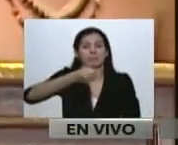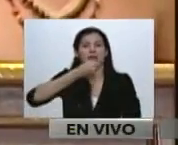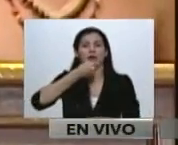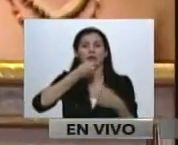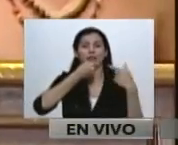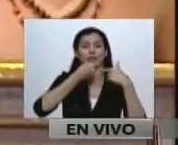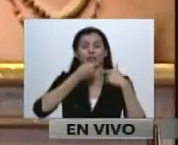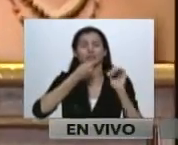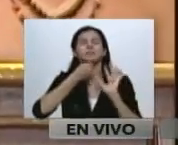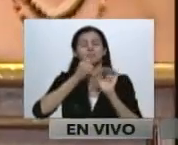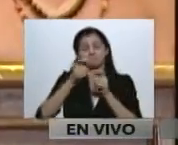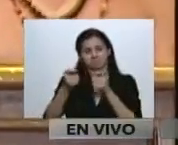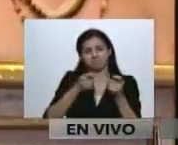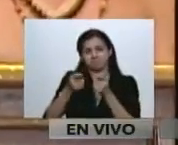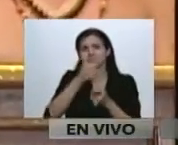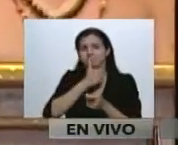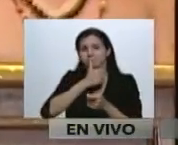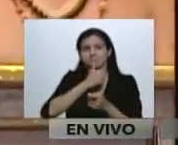Me dominaré.